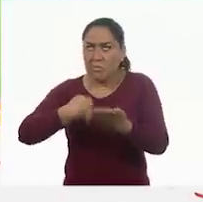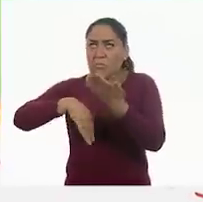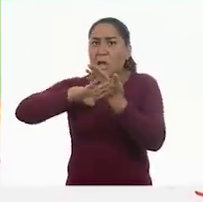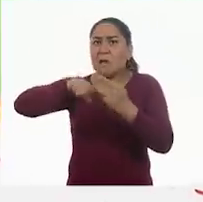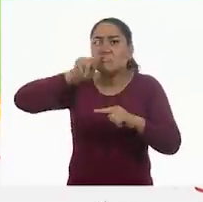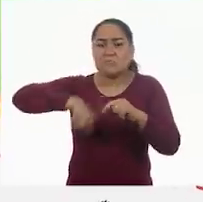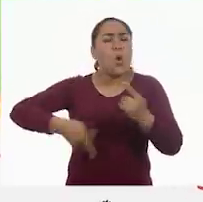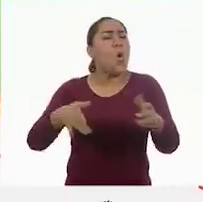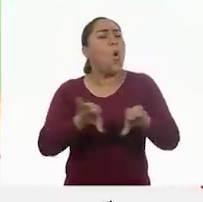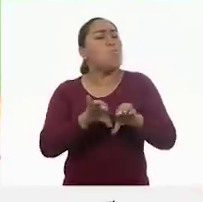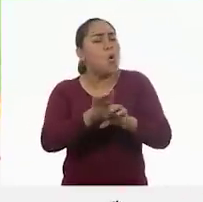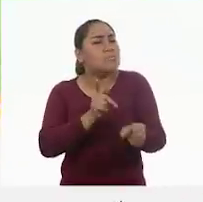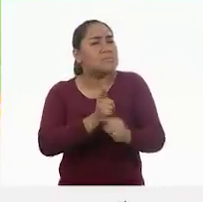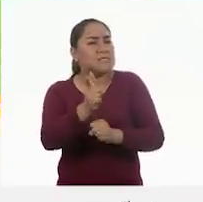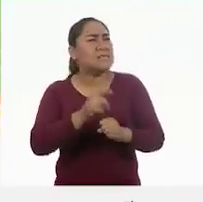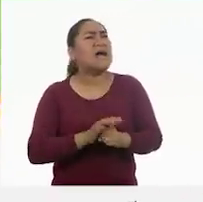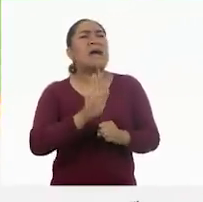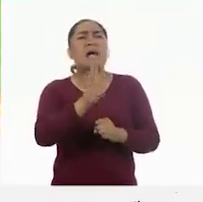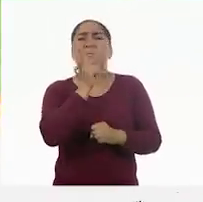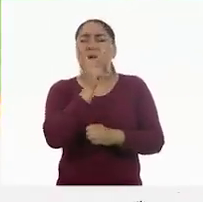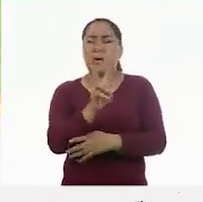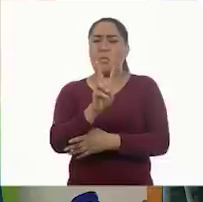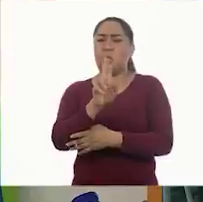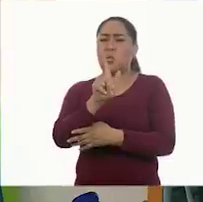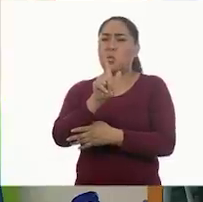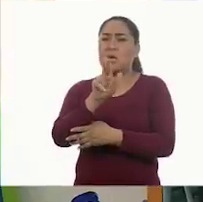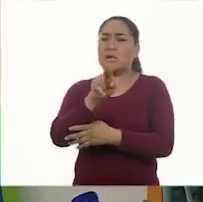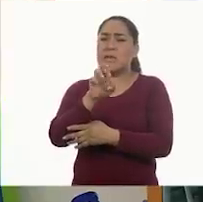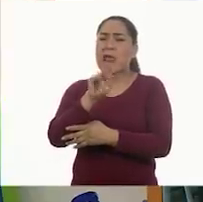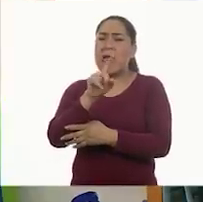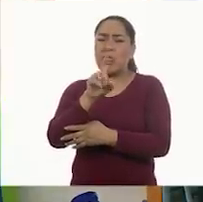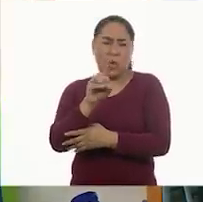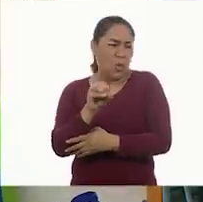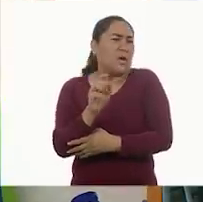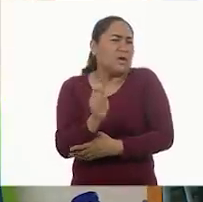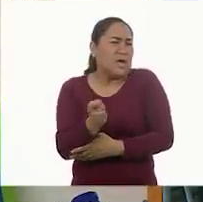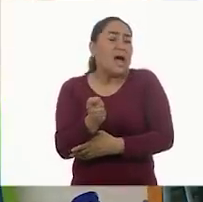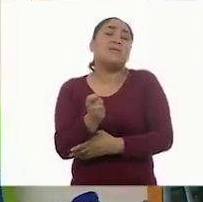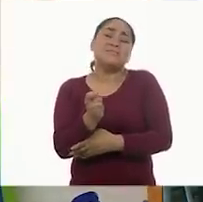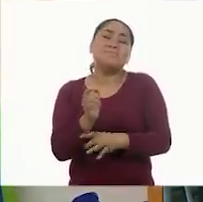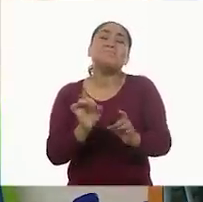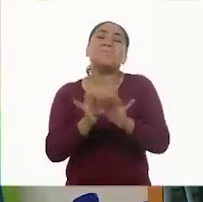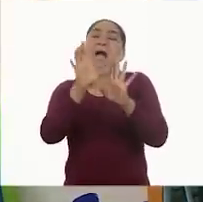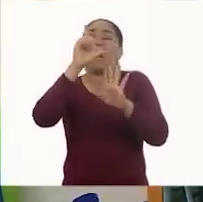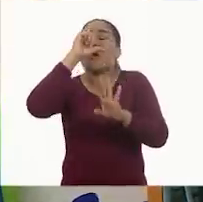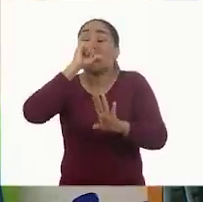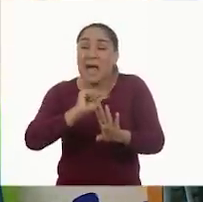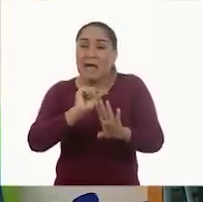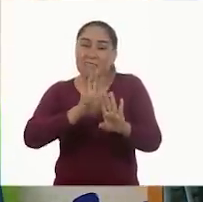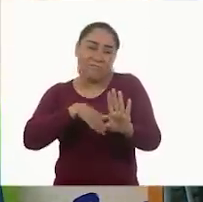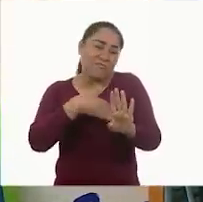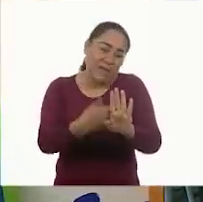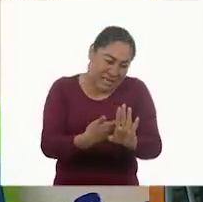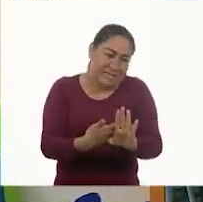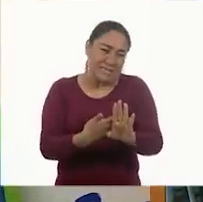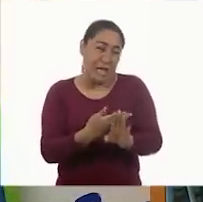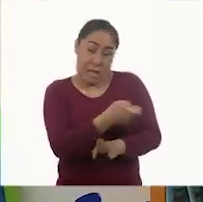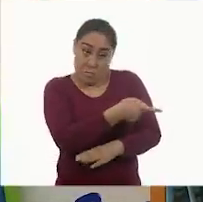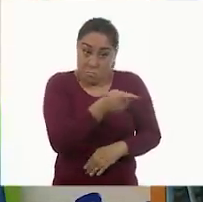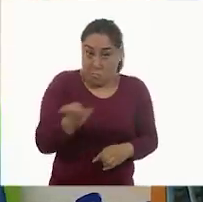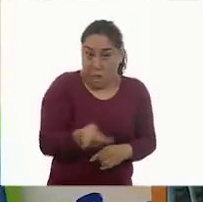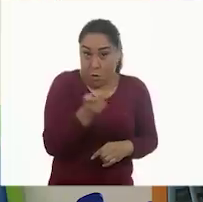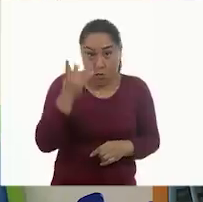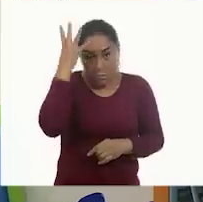Vulnerado. Es que, ¿qué es vulnerado? Que nos sentimos afectados. Me parece una pregunta importante, ¿verdad? La que